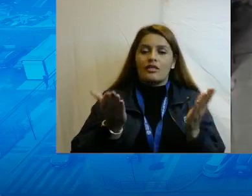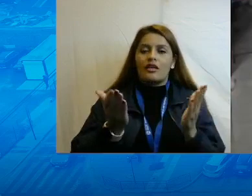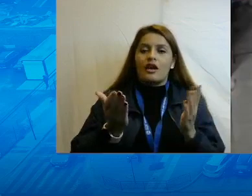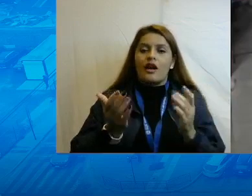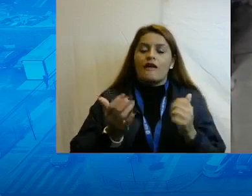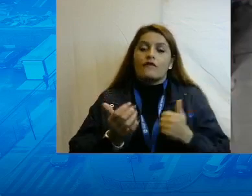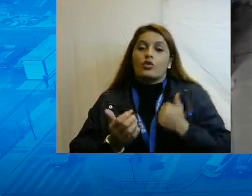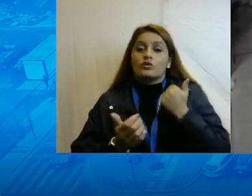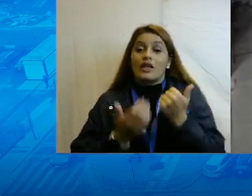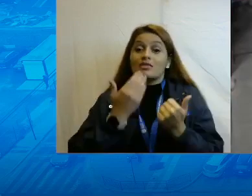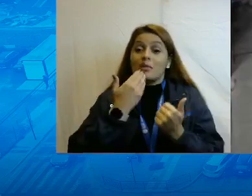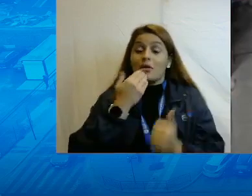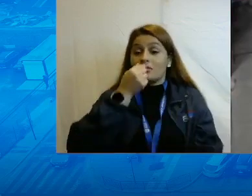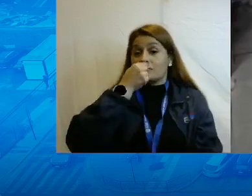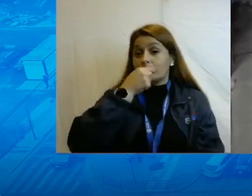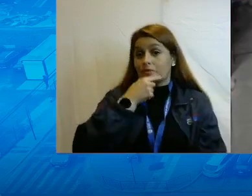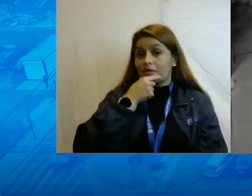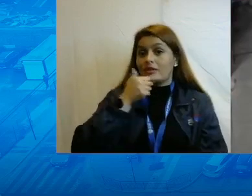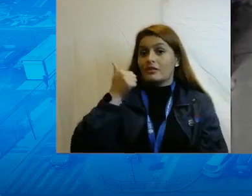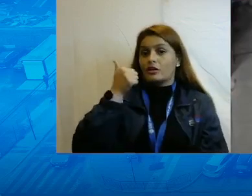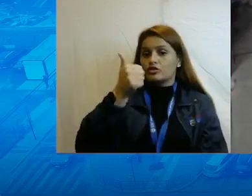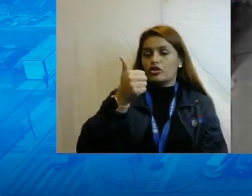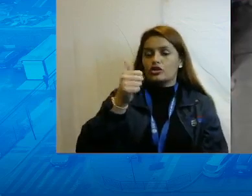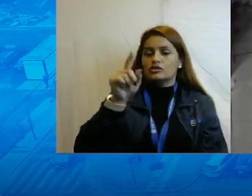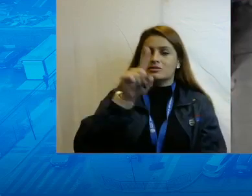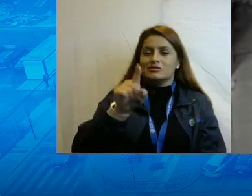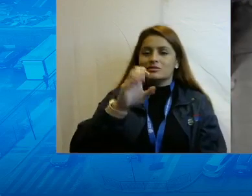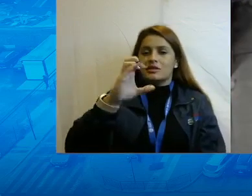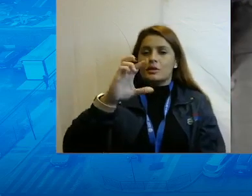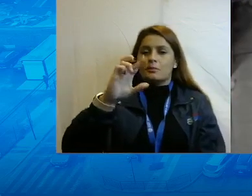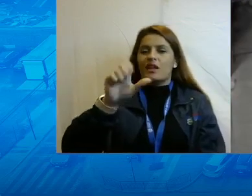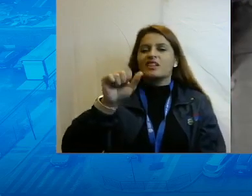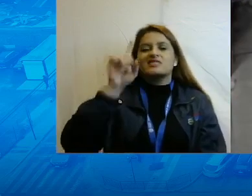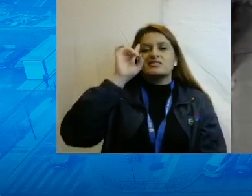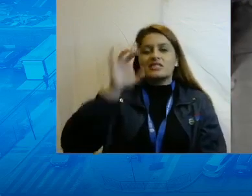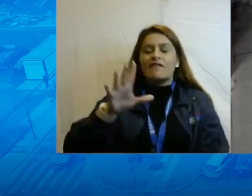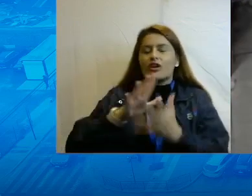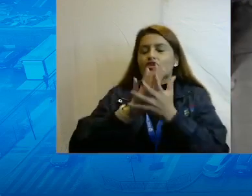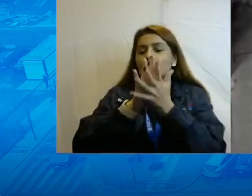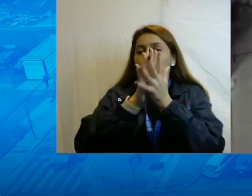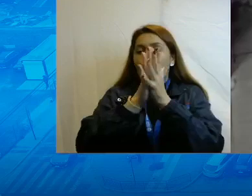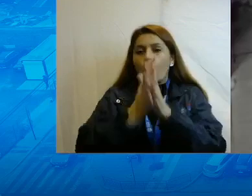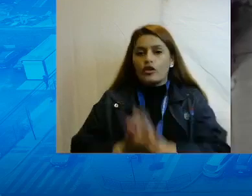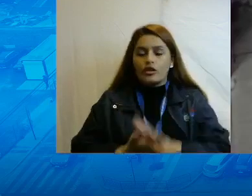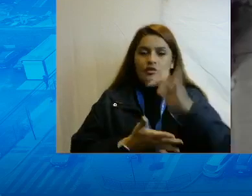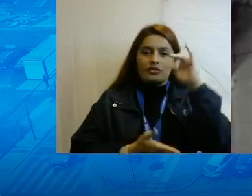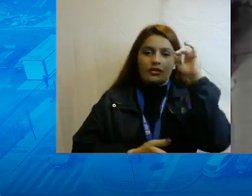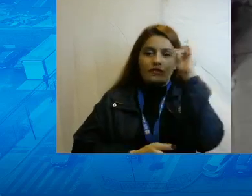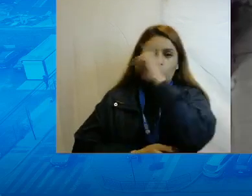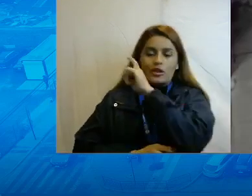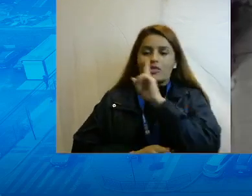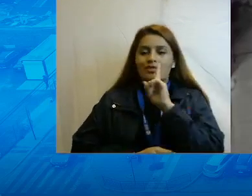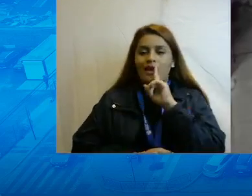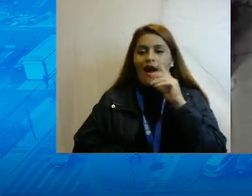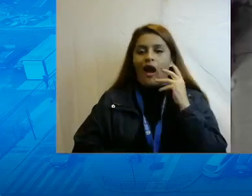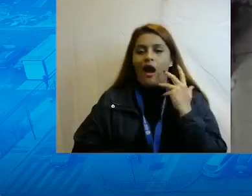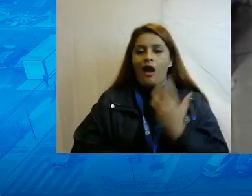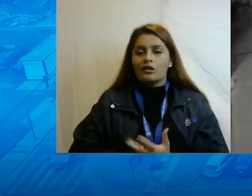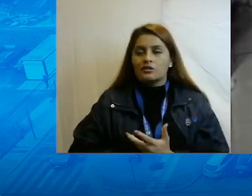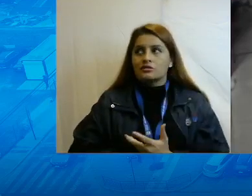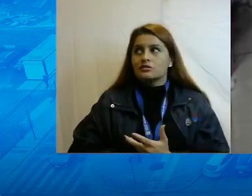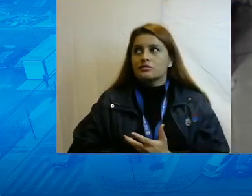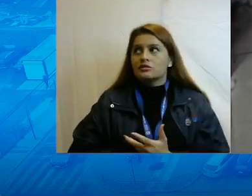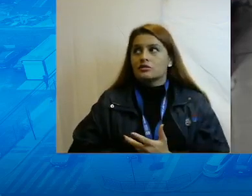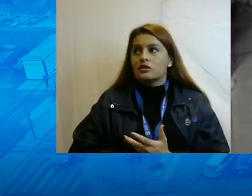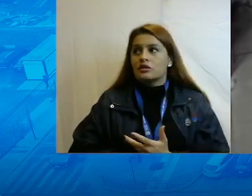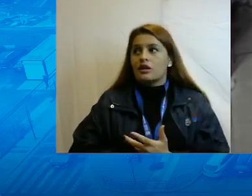igual a CECPLA, al director, a los profesionales de CECPLA. Sabemos todas las dificultades que han habido, que han hecho